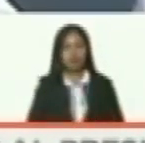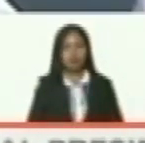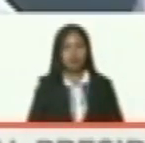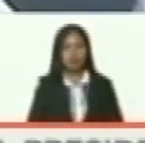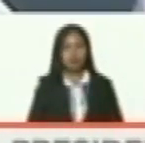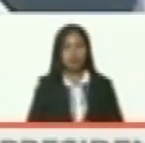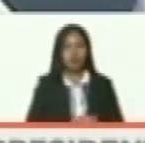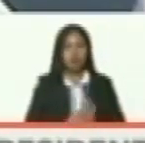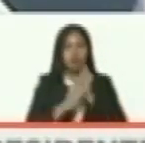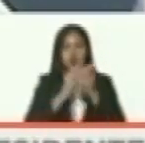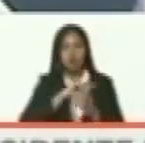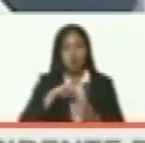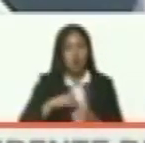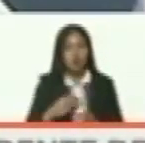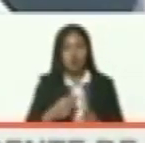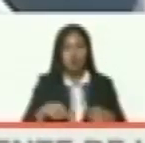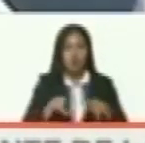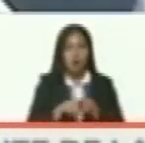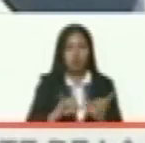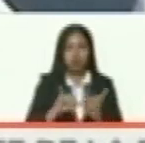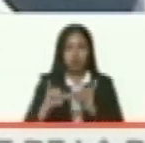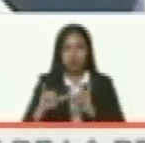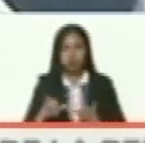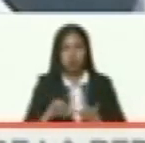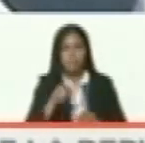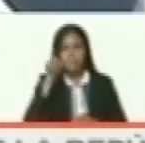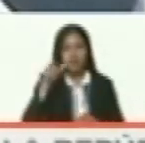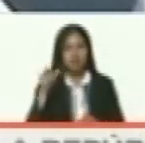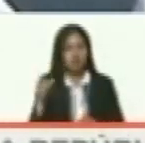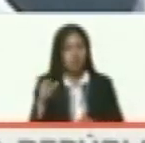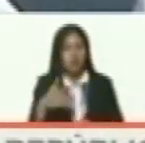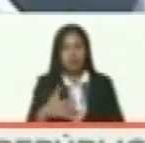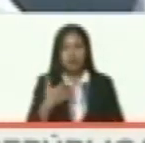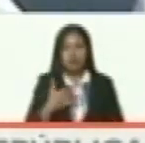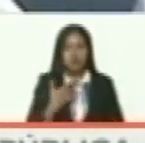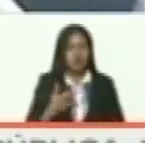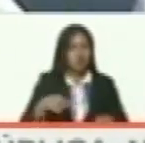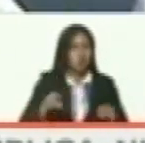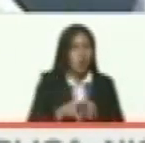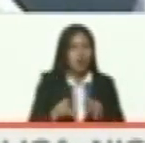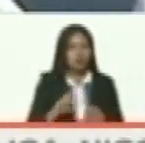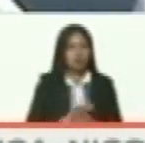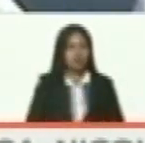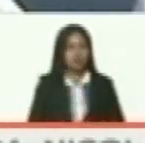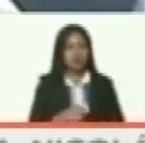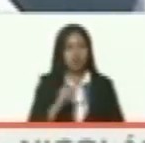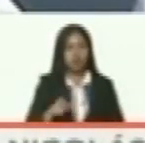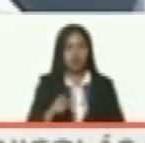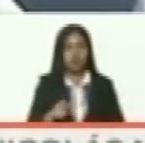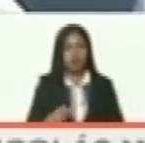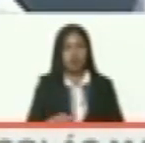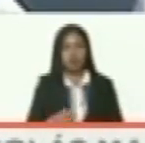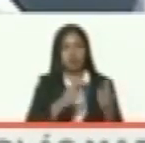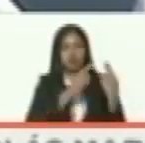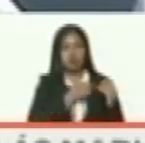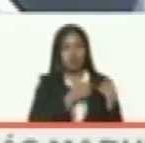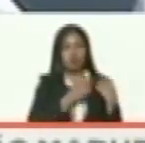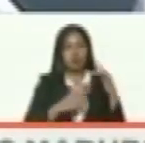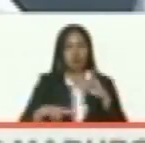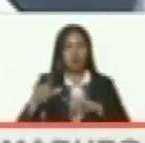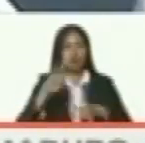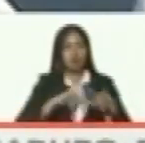Los líderes nuestros son gente de sentimiento, gente de responsabilidad, de